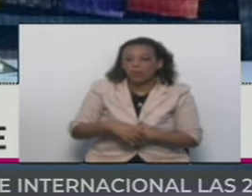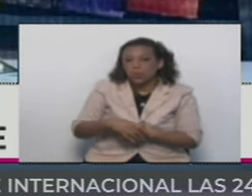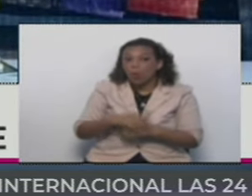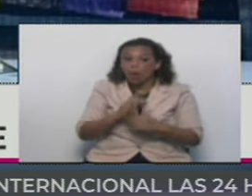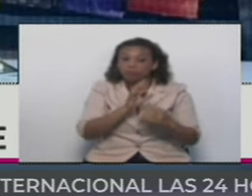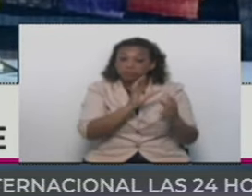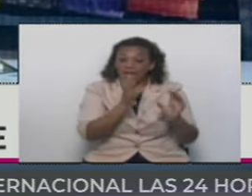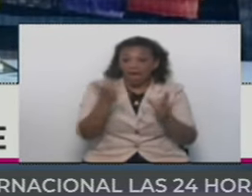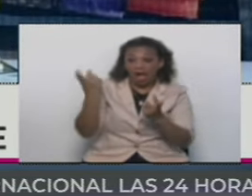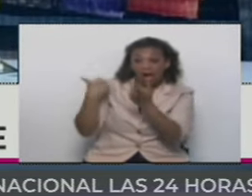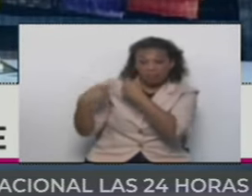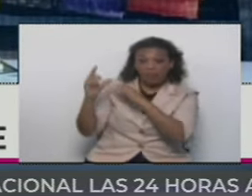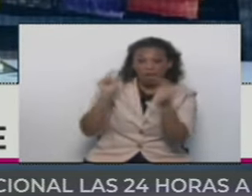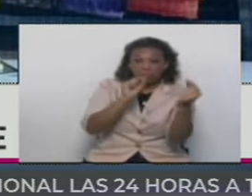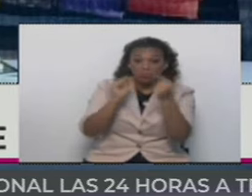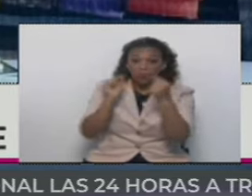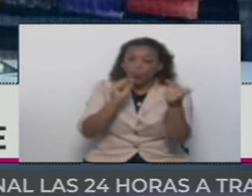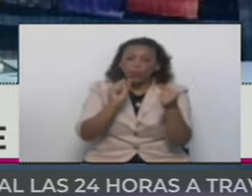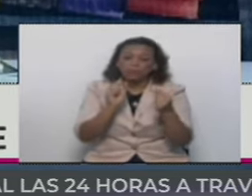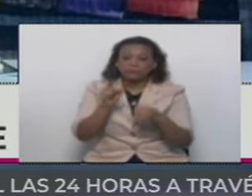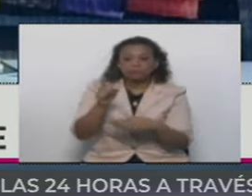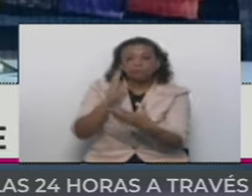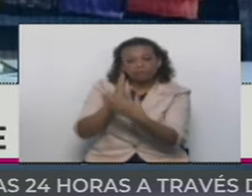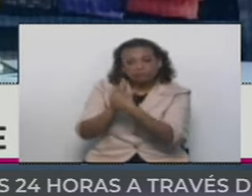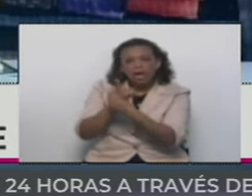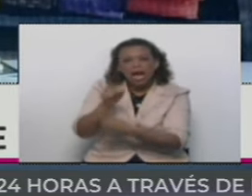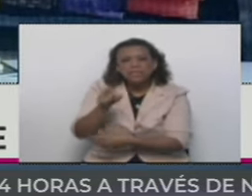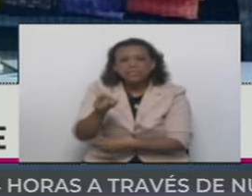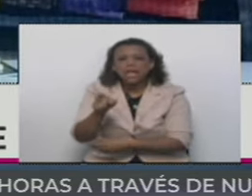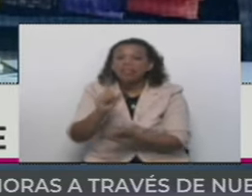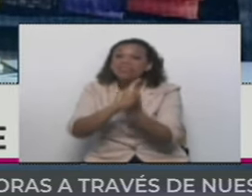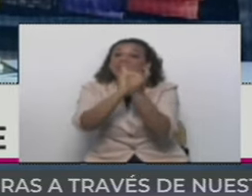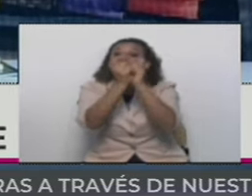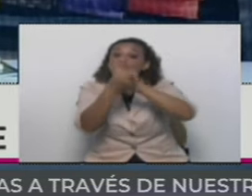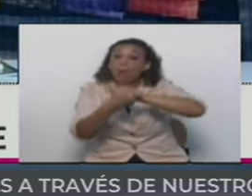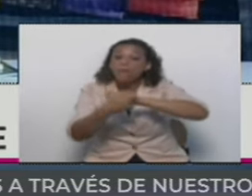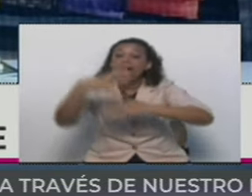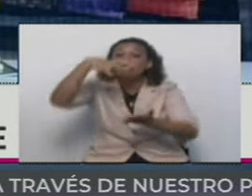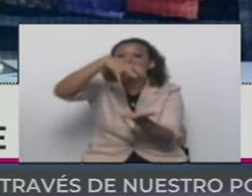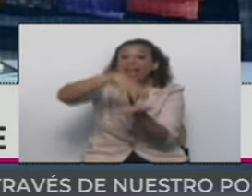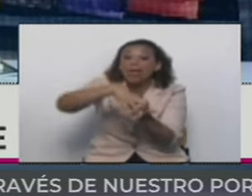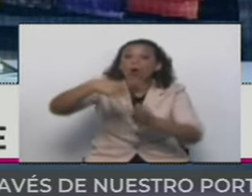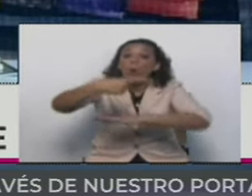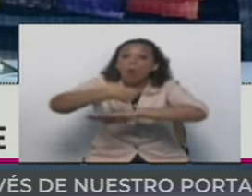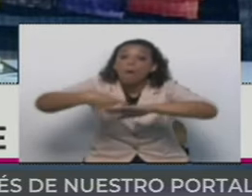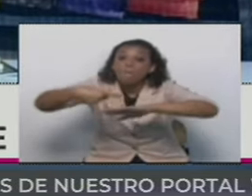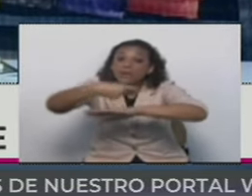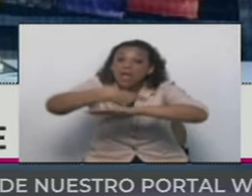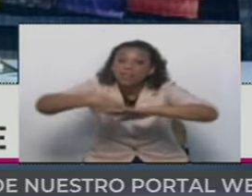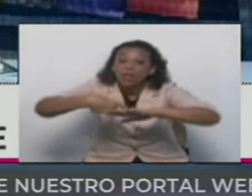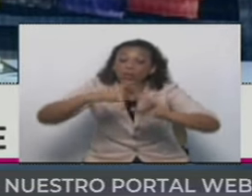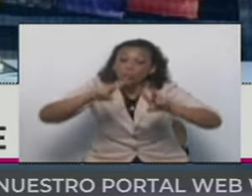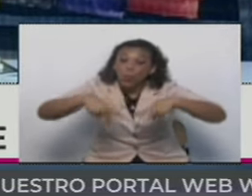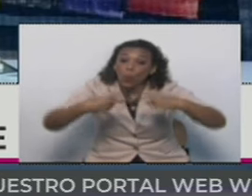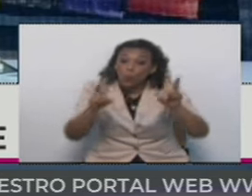debates, es una regularidad, que es la transformación del Estado, que es la construcción del nuevo